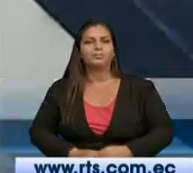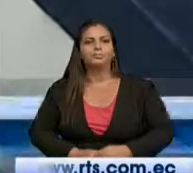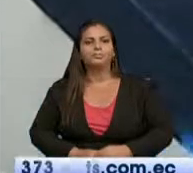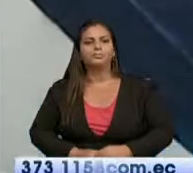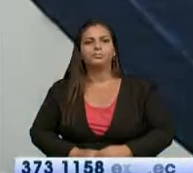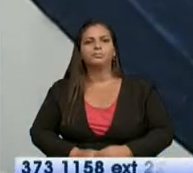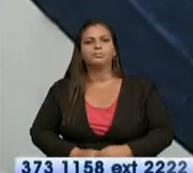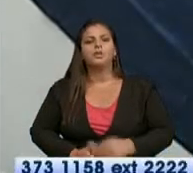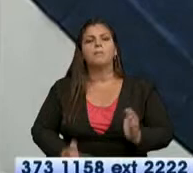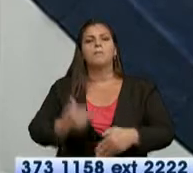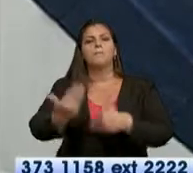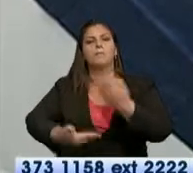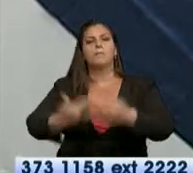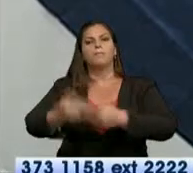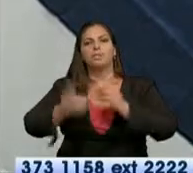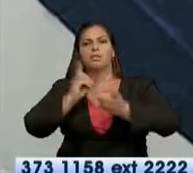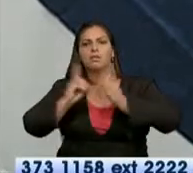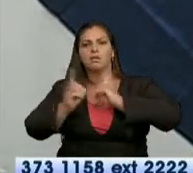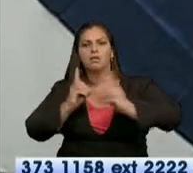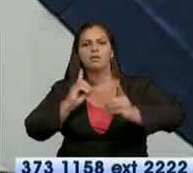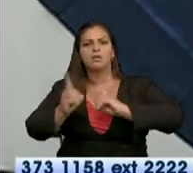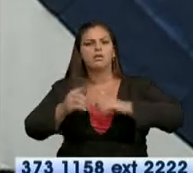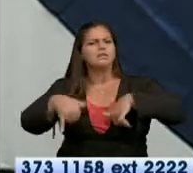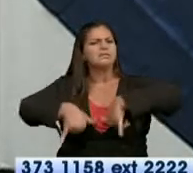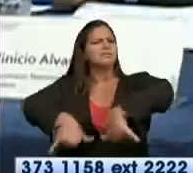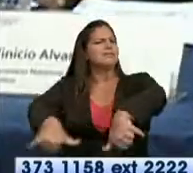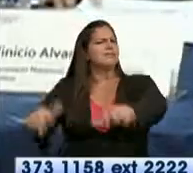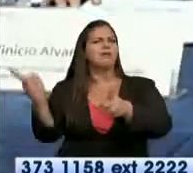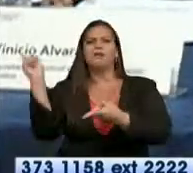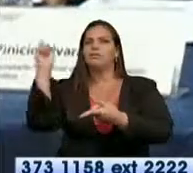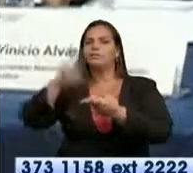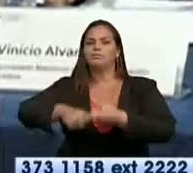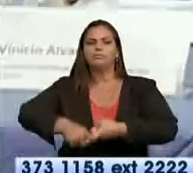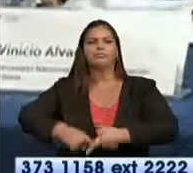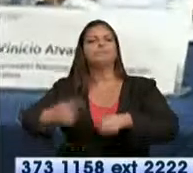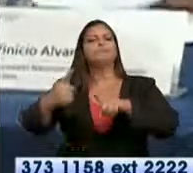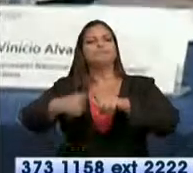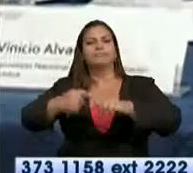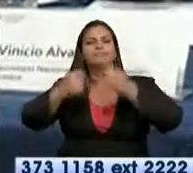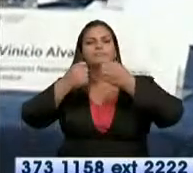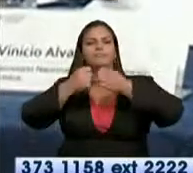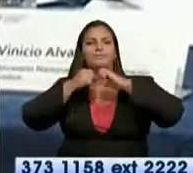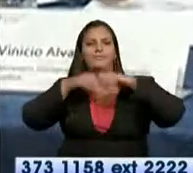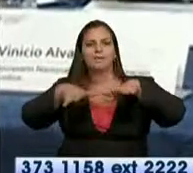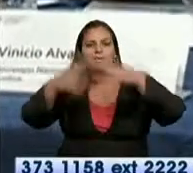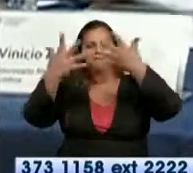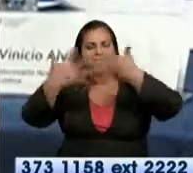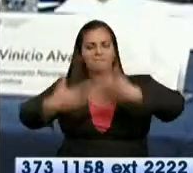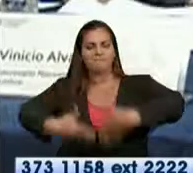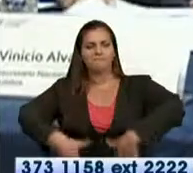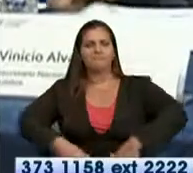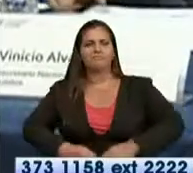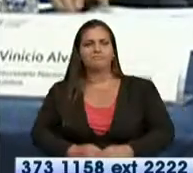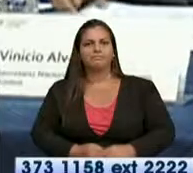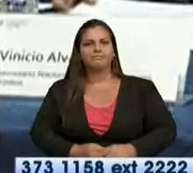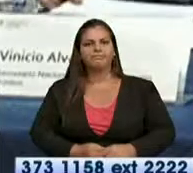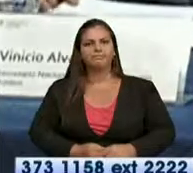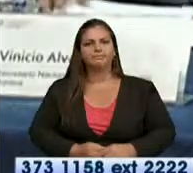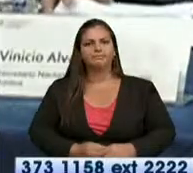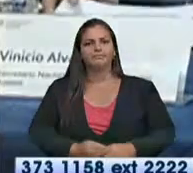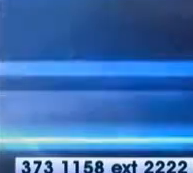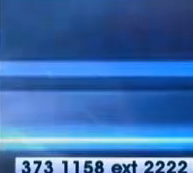El proceso de diálogo se extenderá hasta diciembre, mes en el que concluirá la segunda fase, informó Cristina